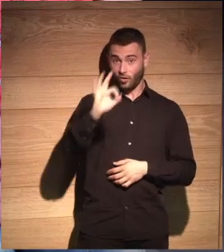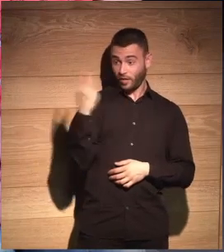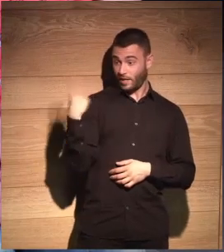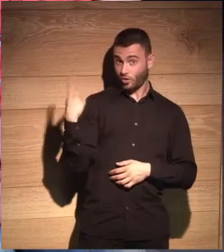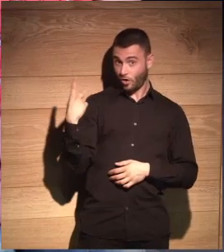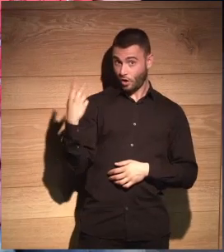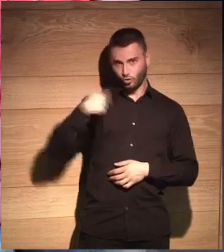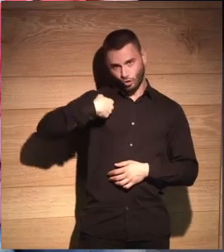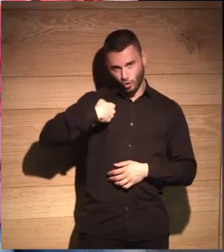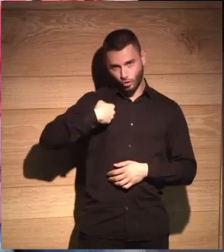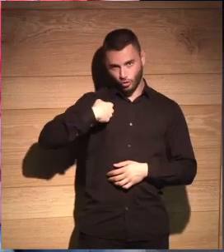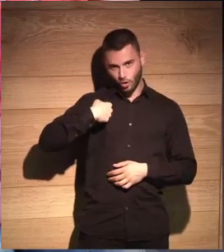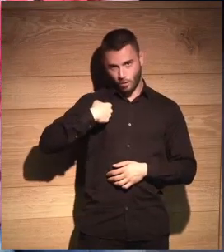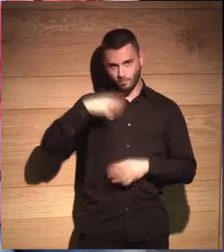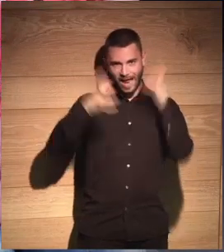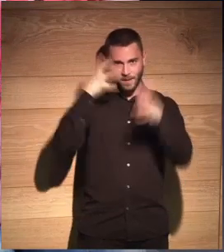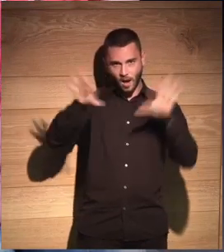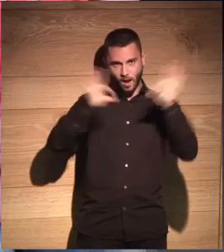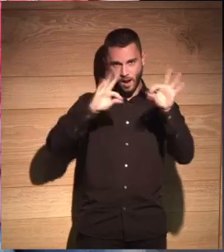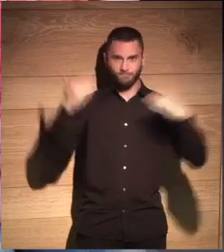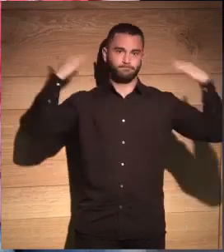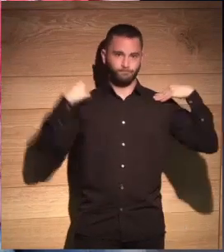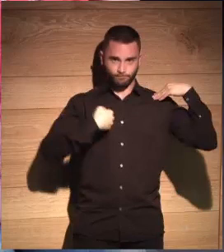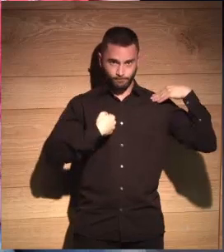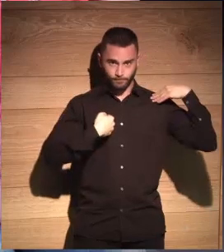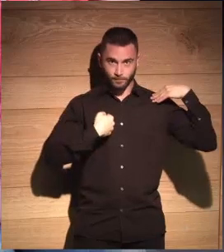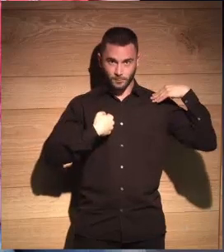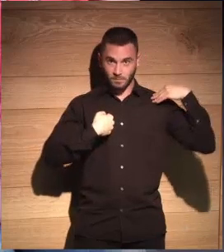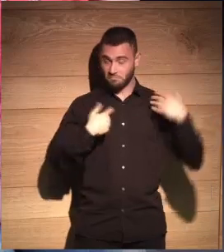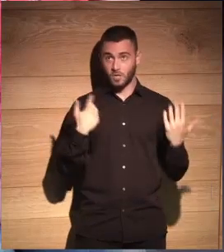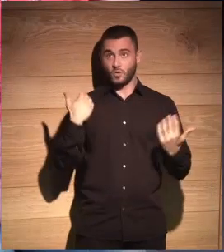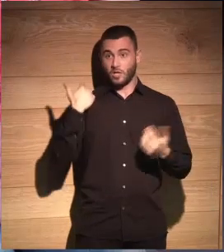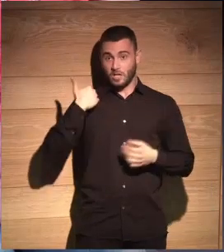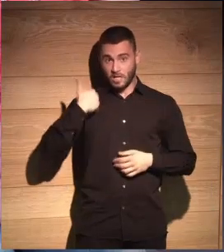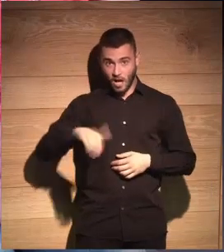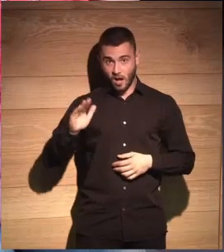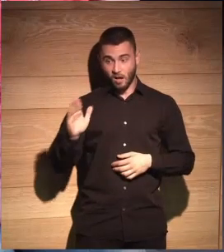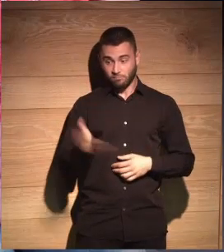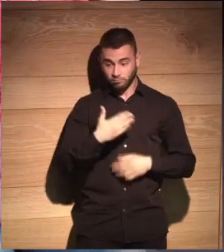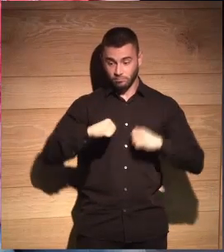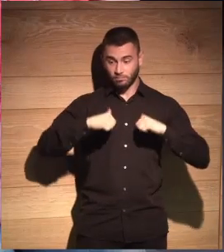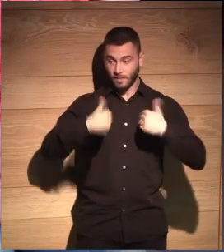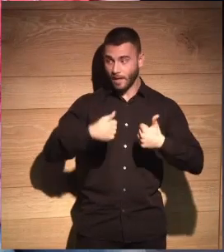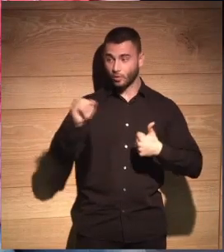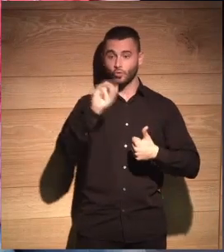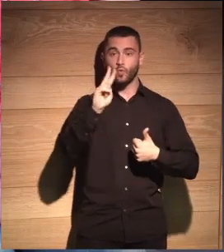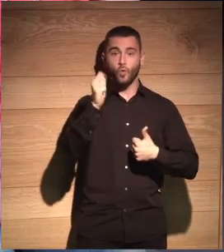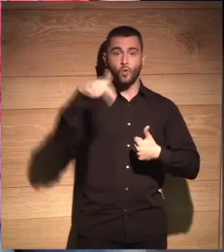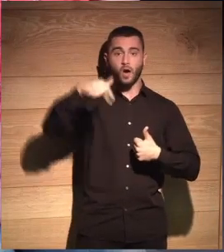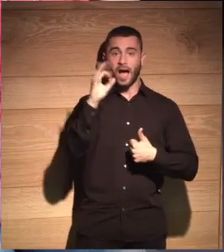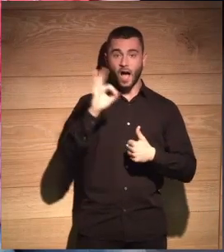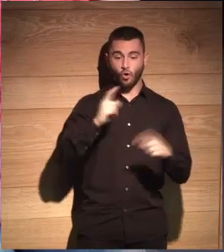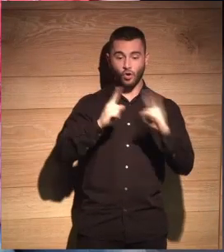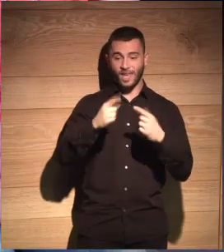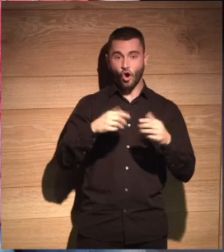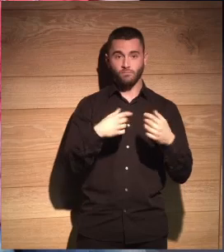de hacer este casting. Pero una vez que empezamos, una vez que yo le doy el guión a Juanjo, pues siempre